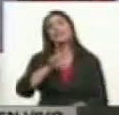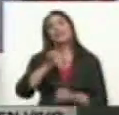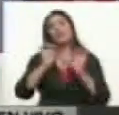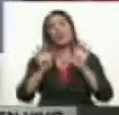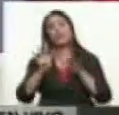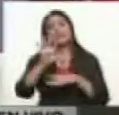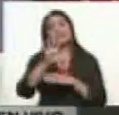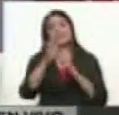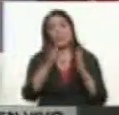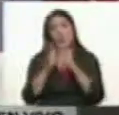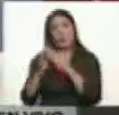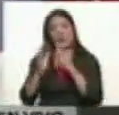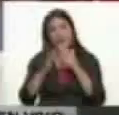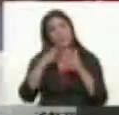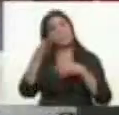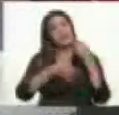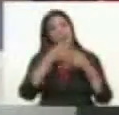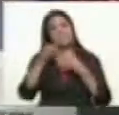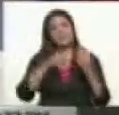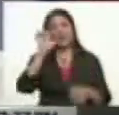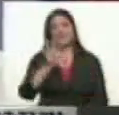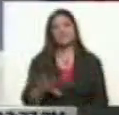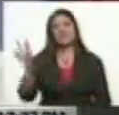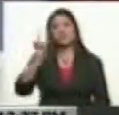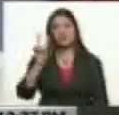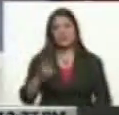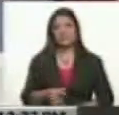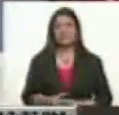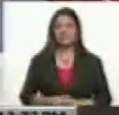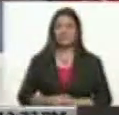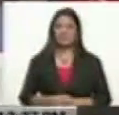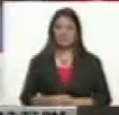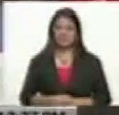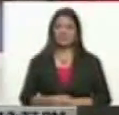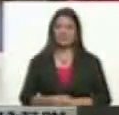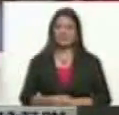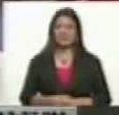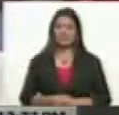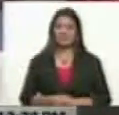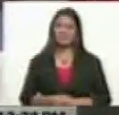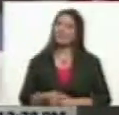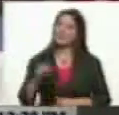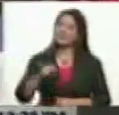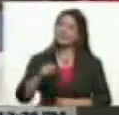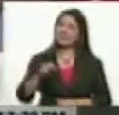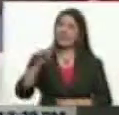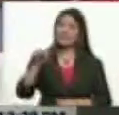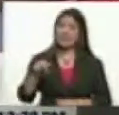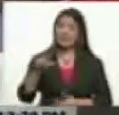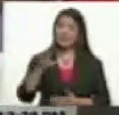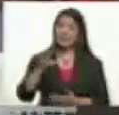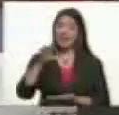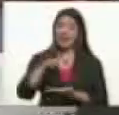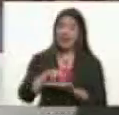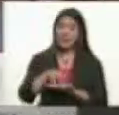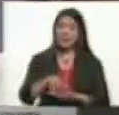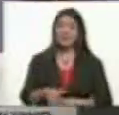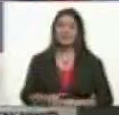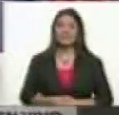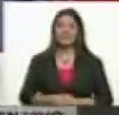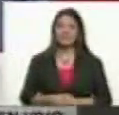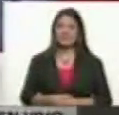64.395. Bueno, para que usted le explique al país los avances del estado. Sí, efectivamente, señor ministro, acá desde el estado bolivariano de Aragua,